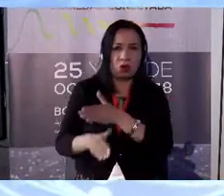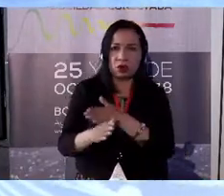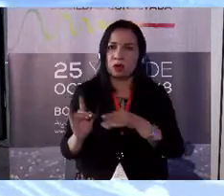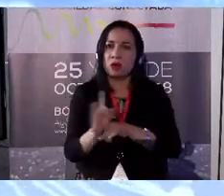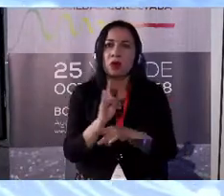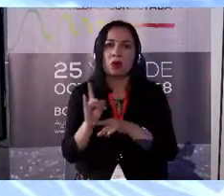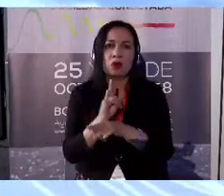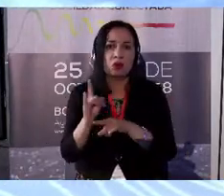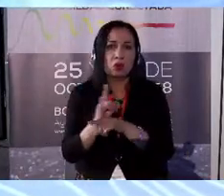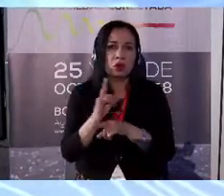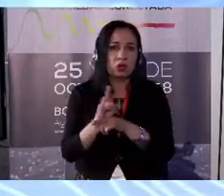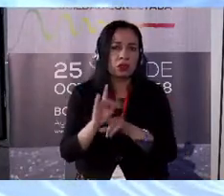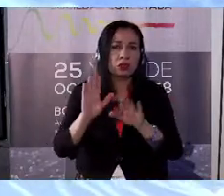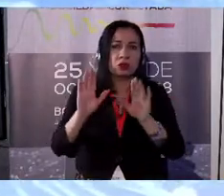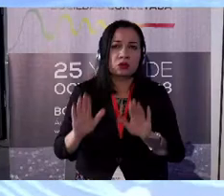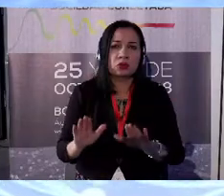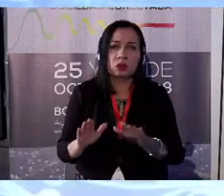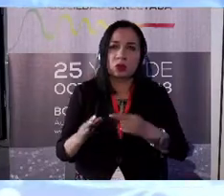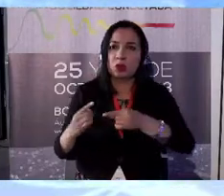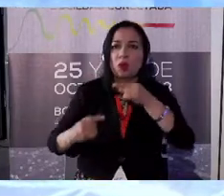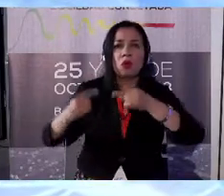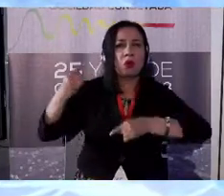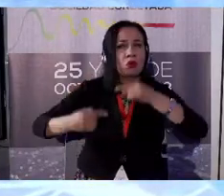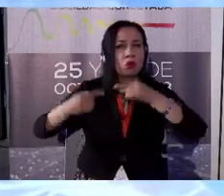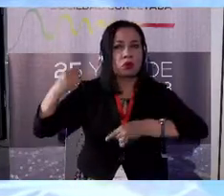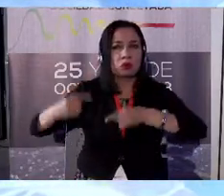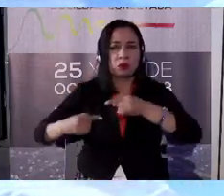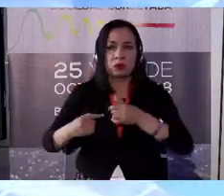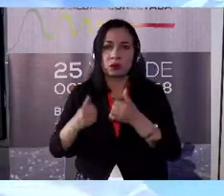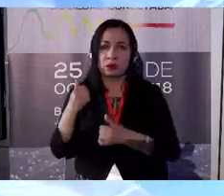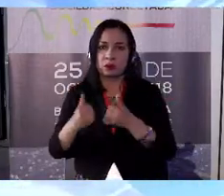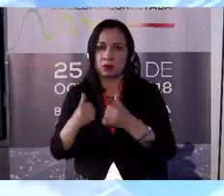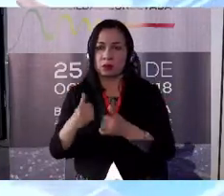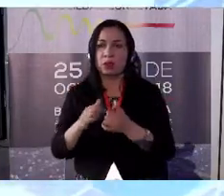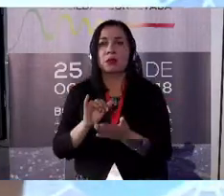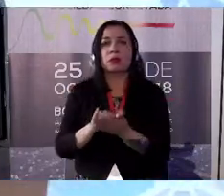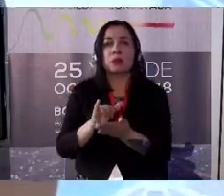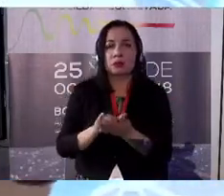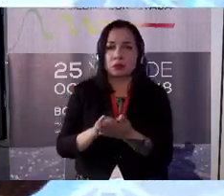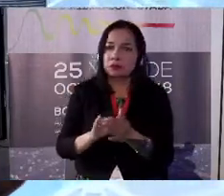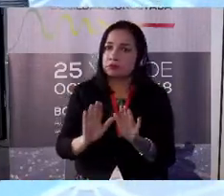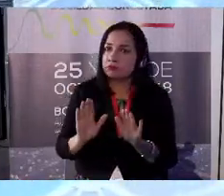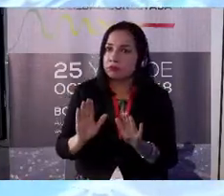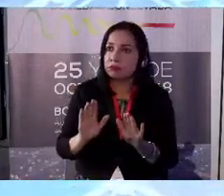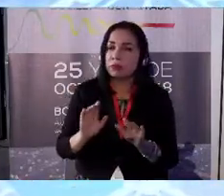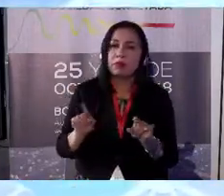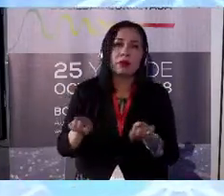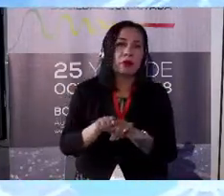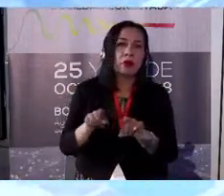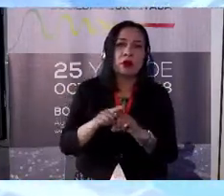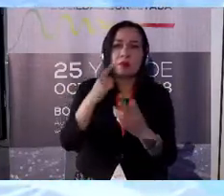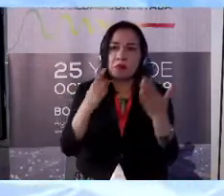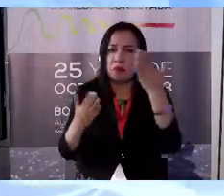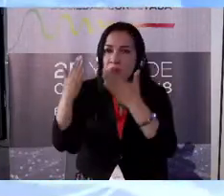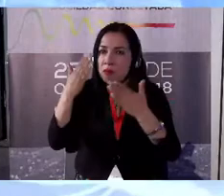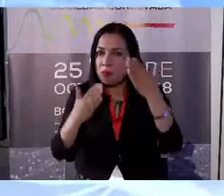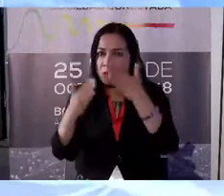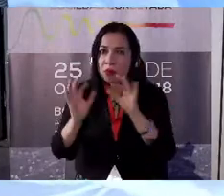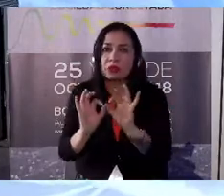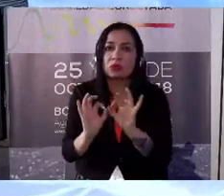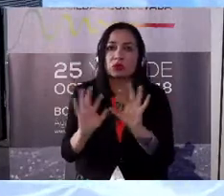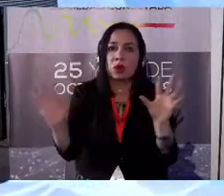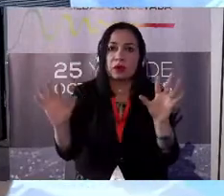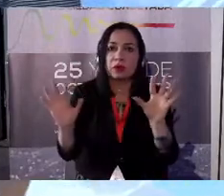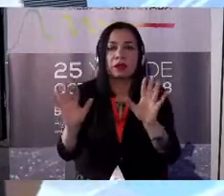tradicionalmente, concursos, fueron también, se ensayaron también loterías, pero eventualmente se decidió hacer